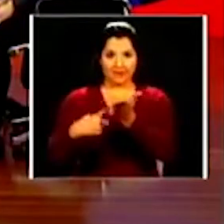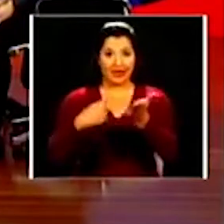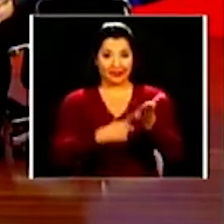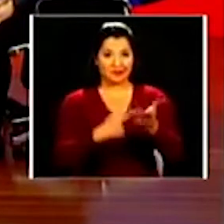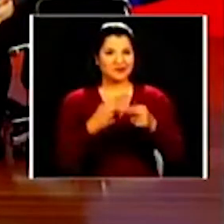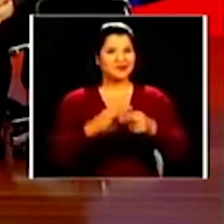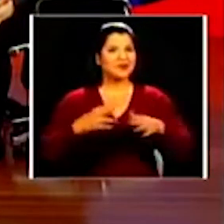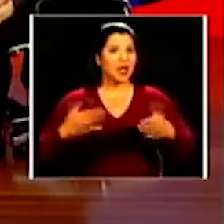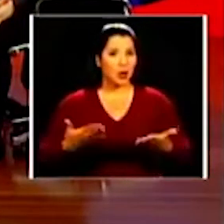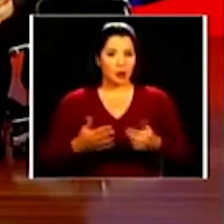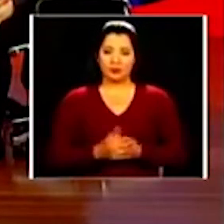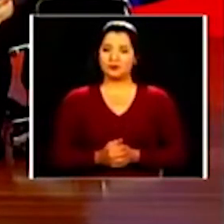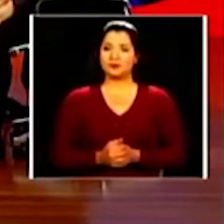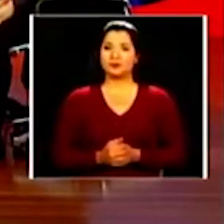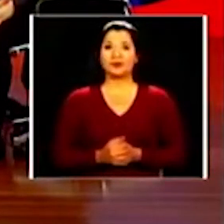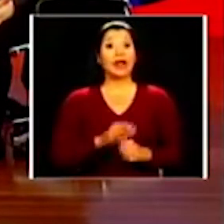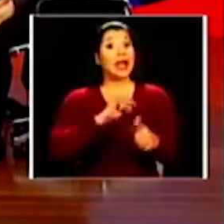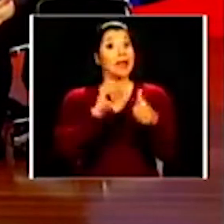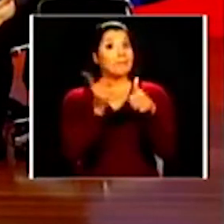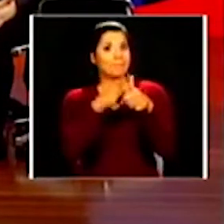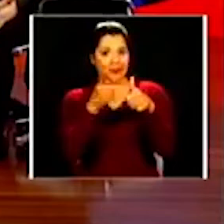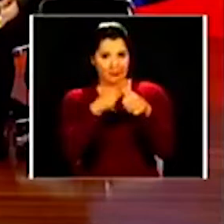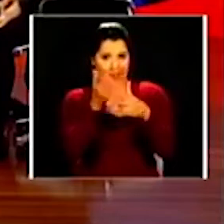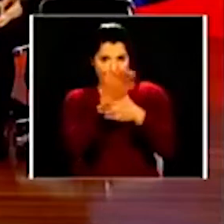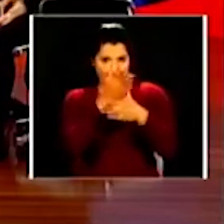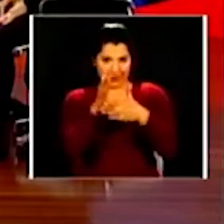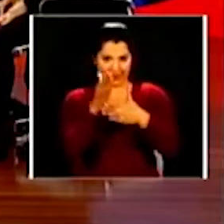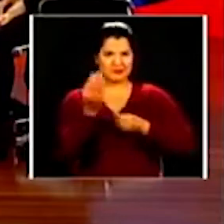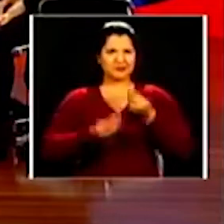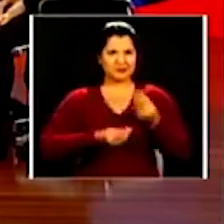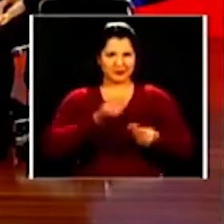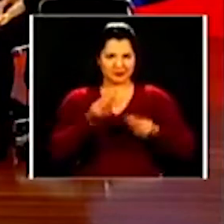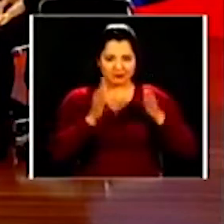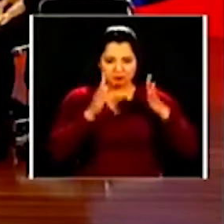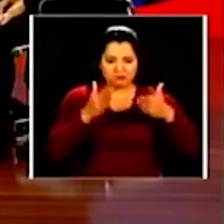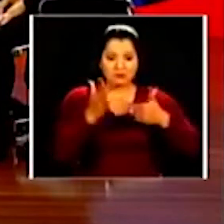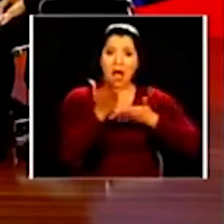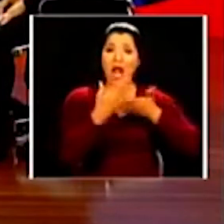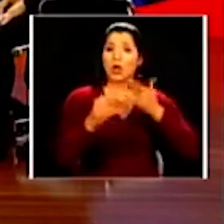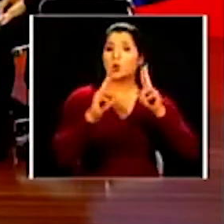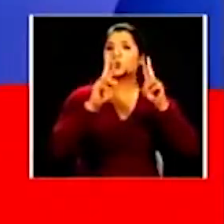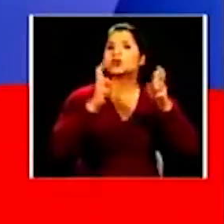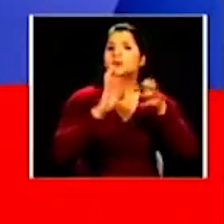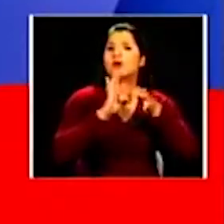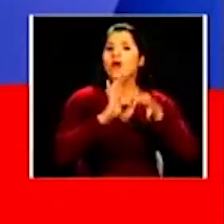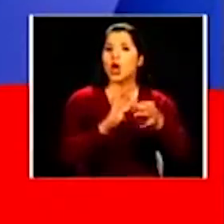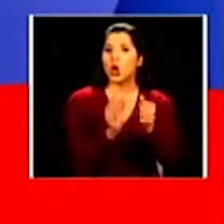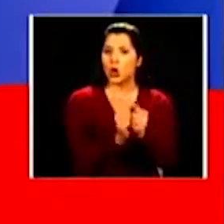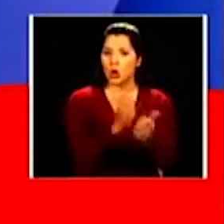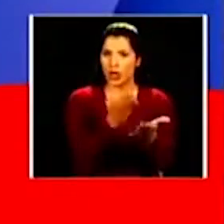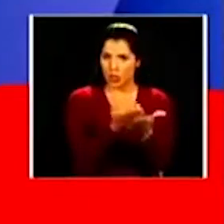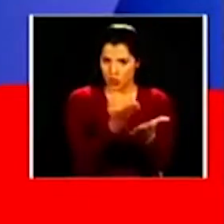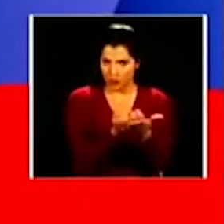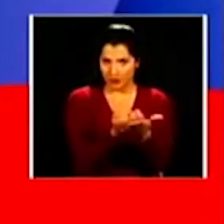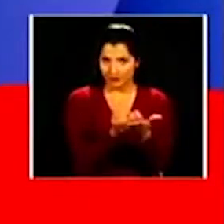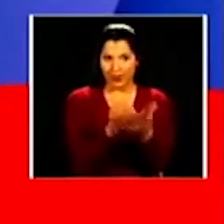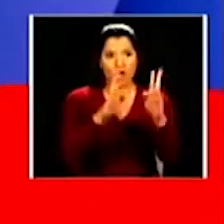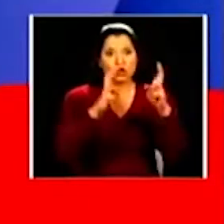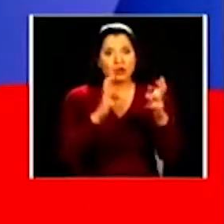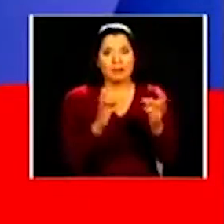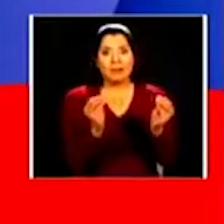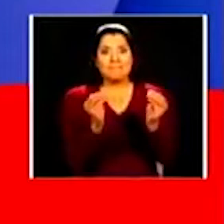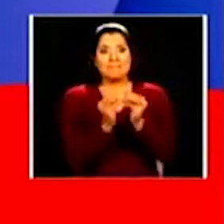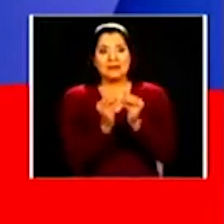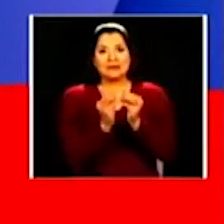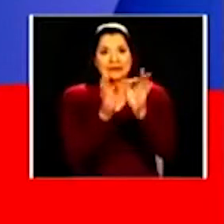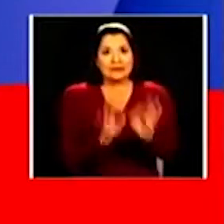este primer bloque vamos a abordar algunos temas de naturaleza económica, de los que más preocupan a la ciudadanía